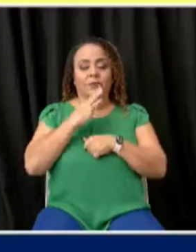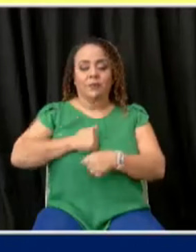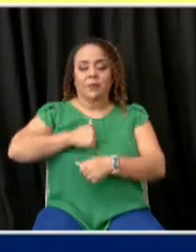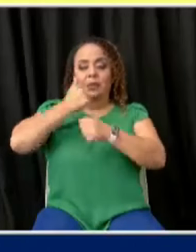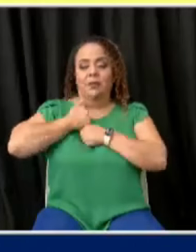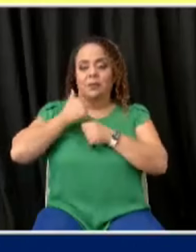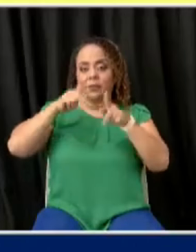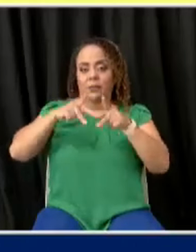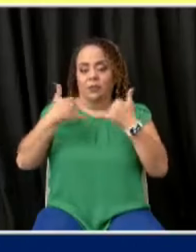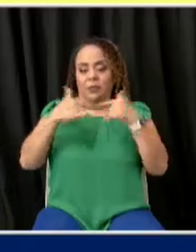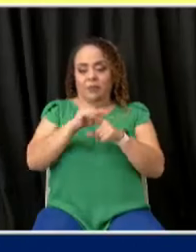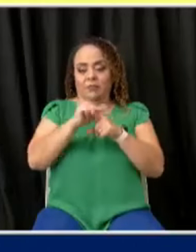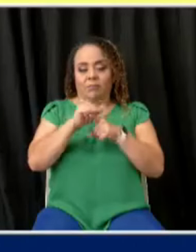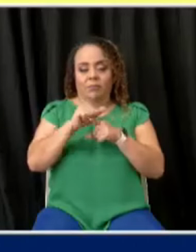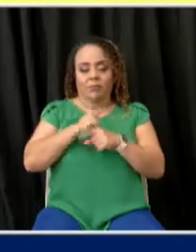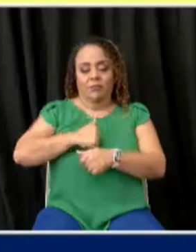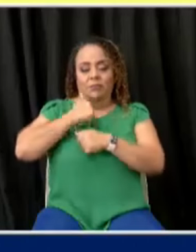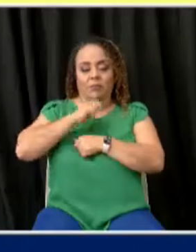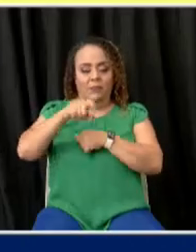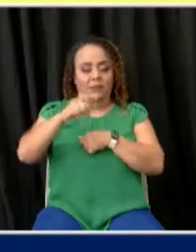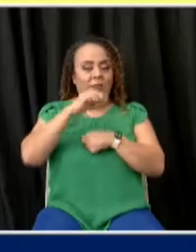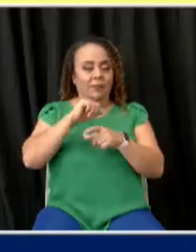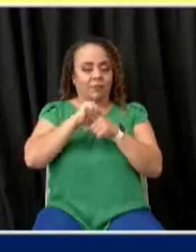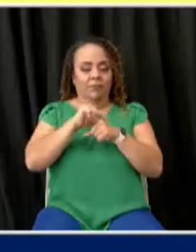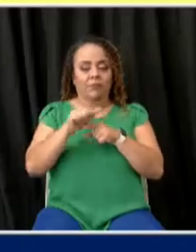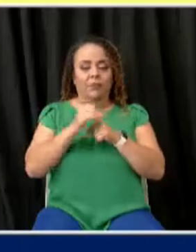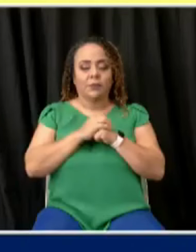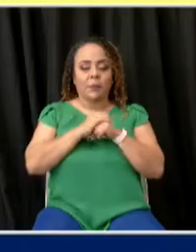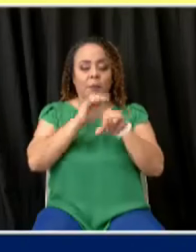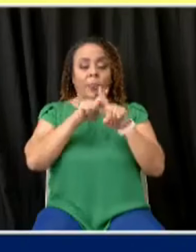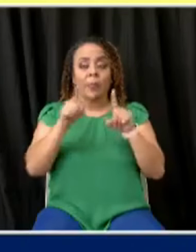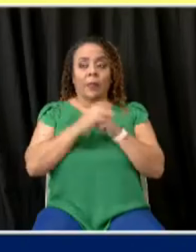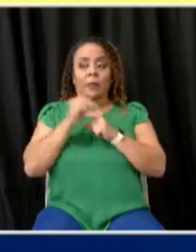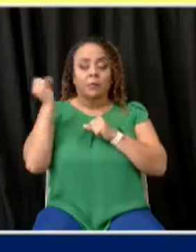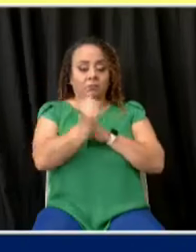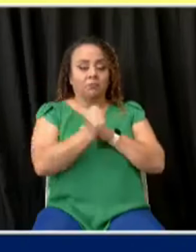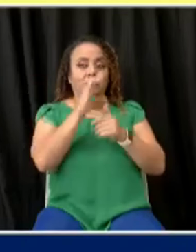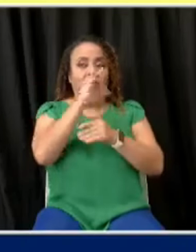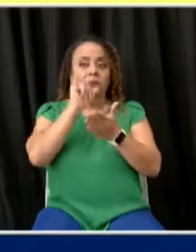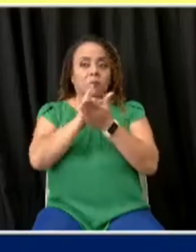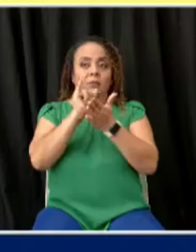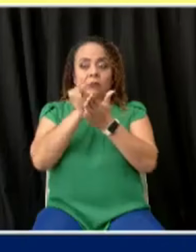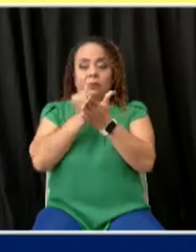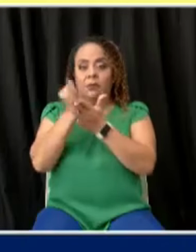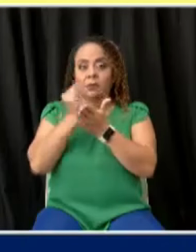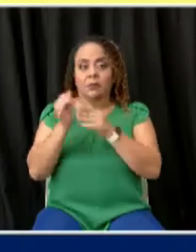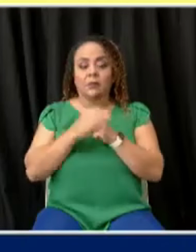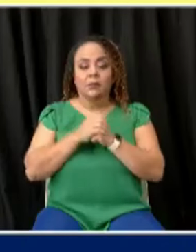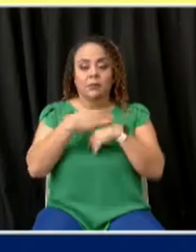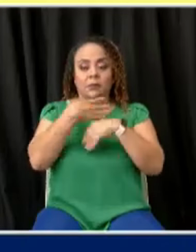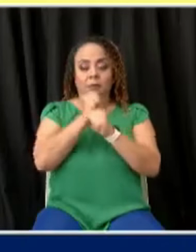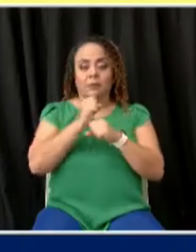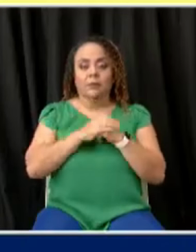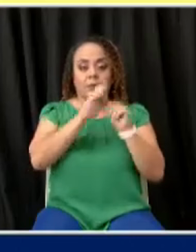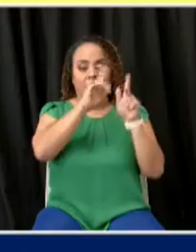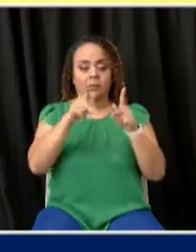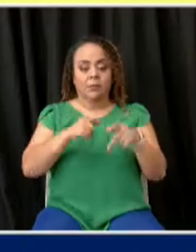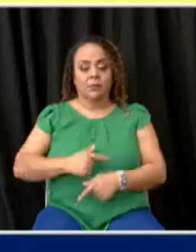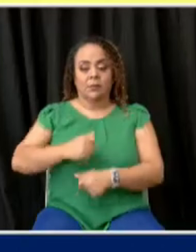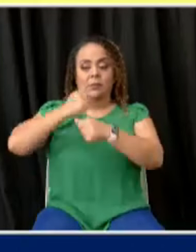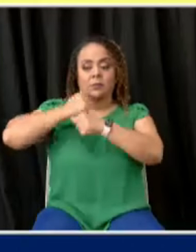gente que está entrenada. Para ser militar hay que estar entrenado. Claro. Pero los meten, y esto fueron investigaciones que se hicieron, gente del